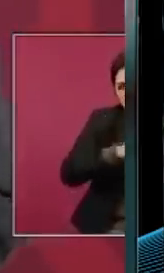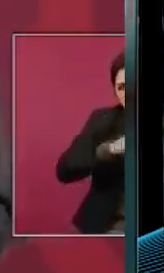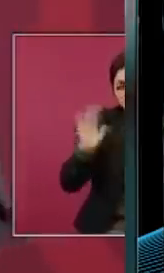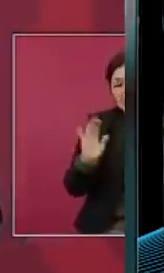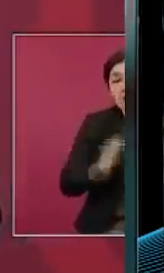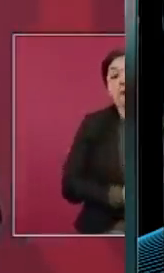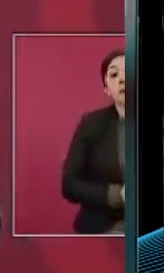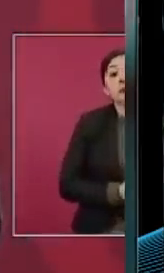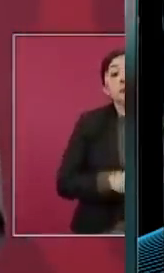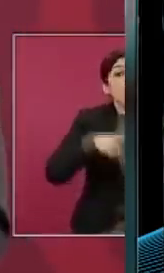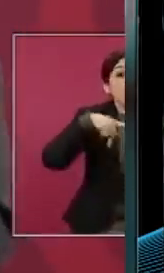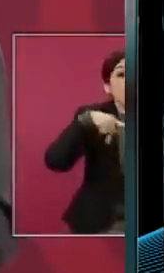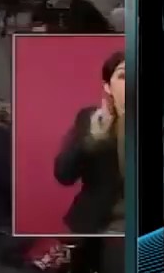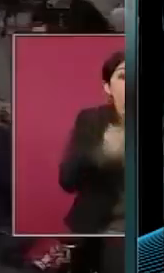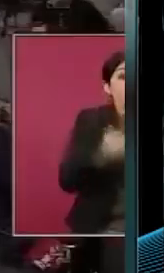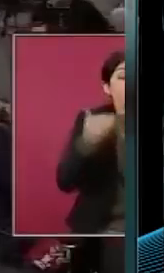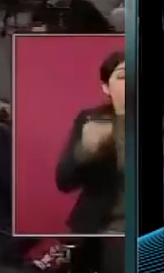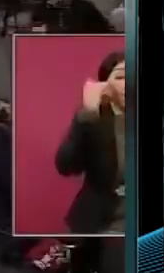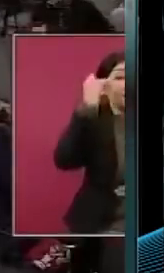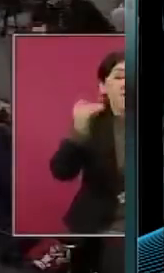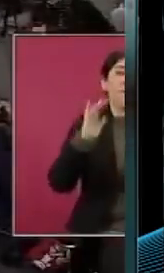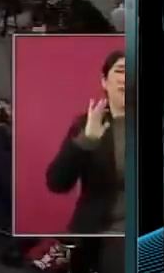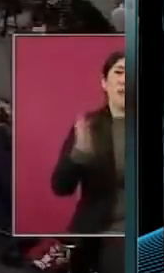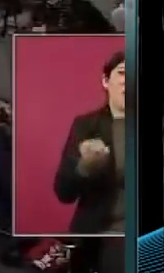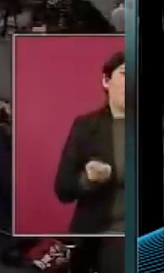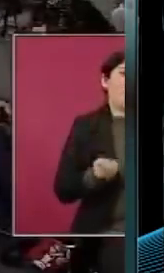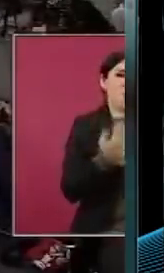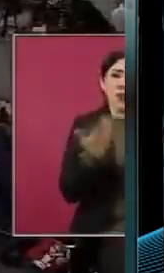pero ya estamos en una etapa nueva.